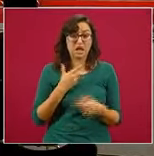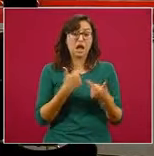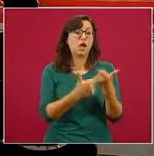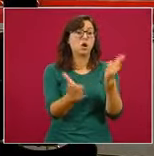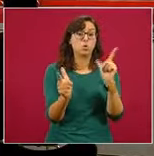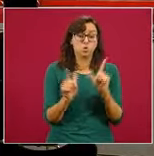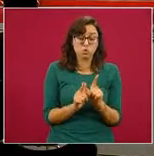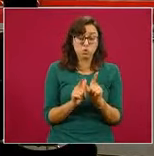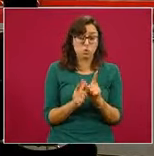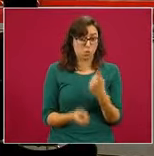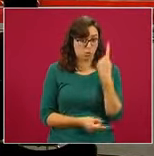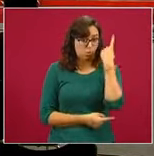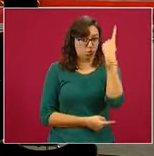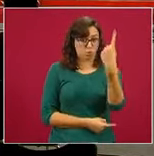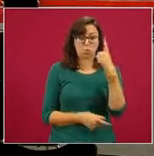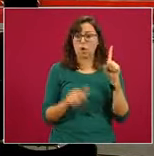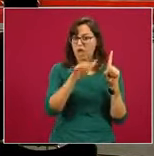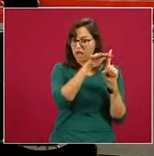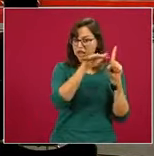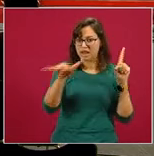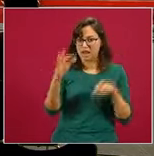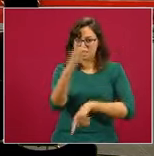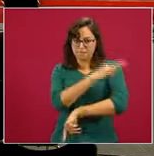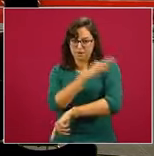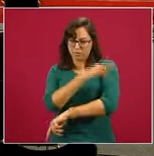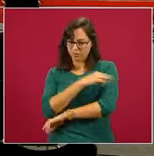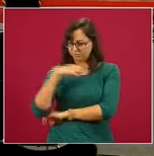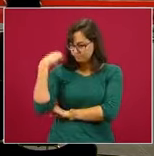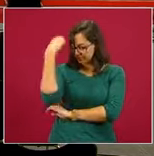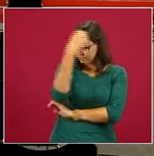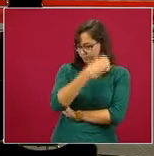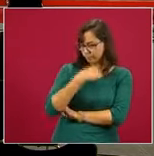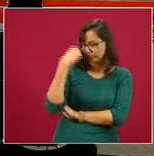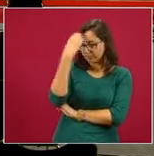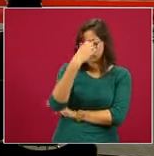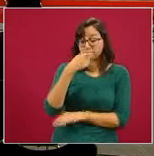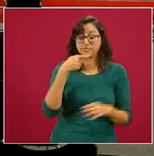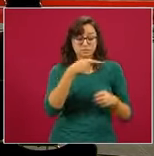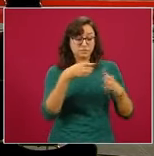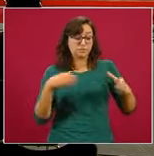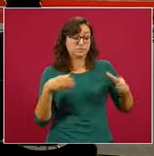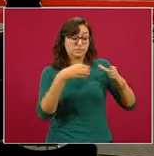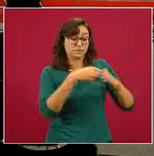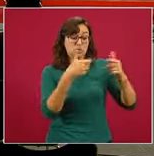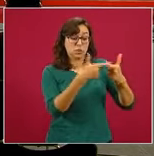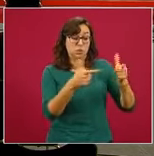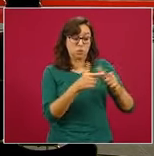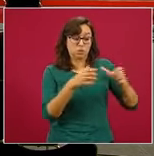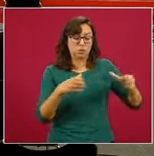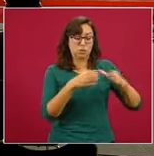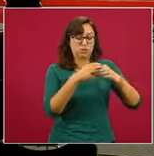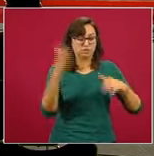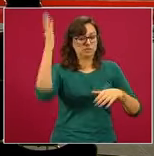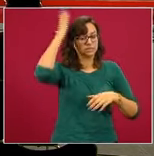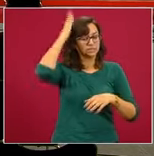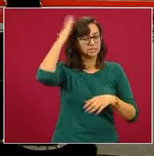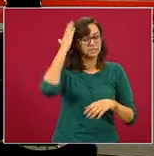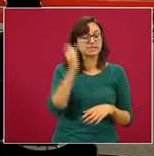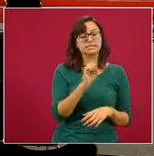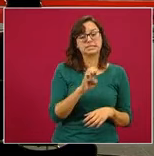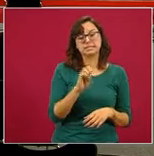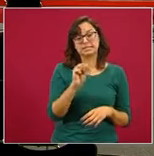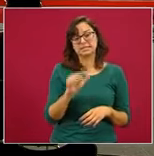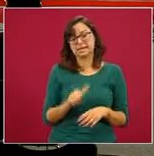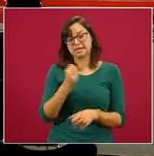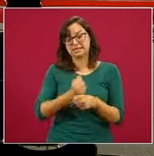coordinación sobre la evaluación de la vacuna y este grupo obviamente lo dirige el secretario de Salud